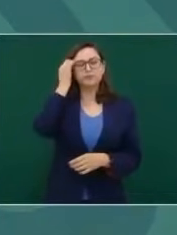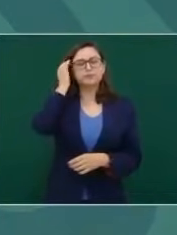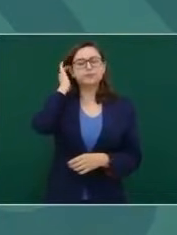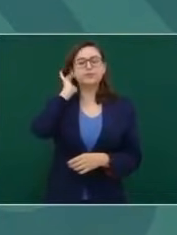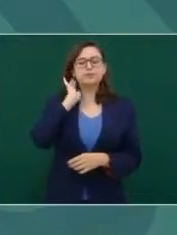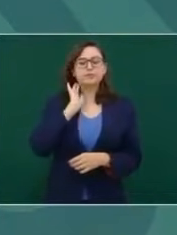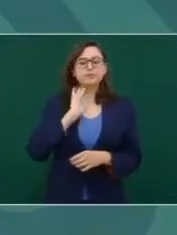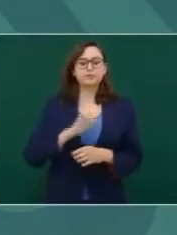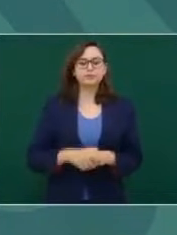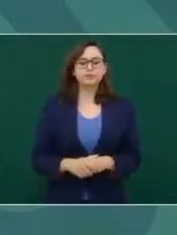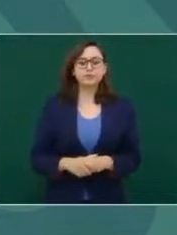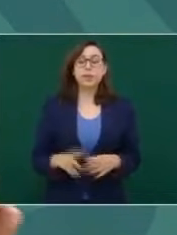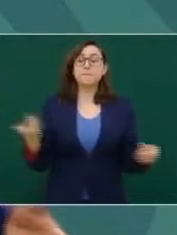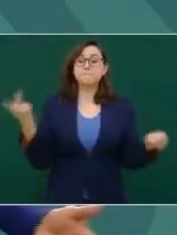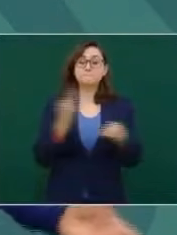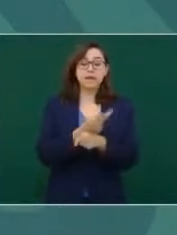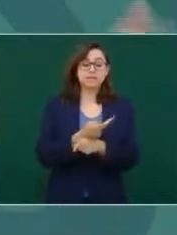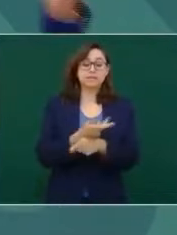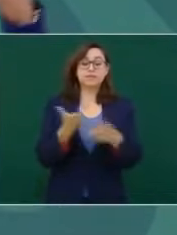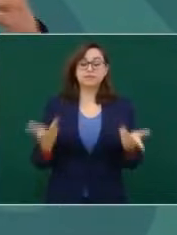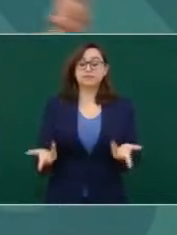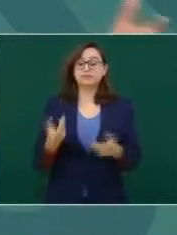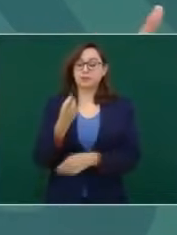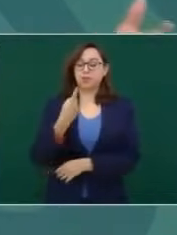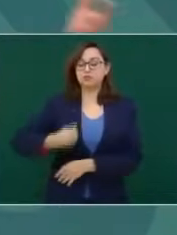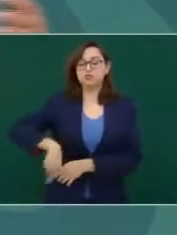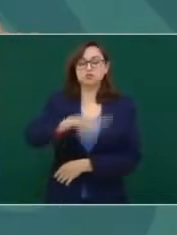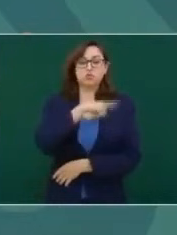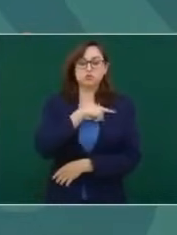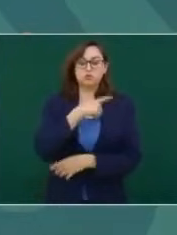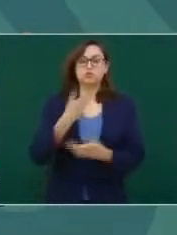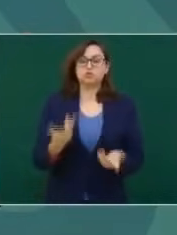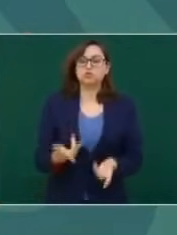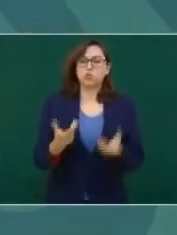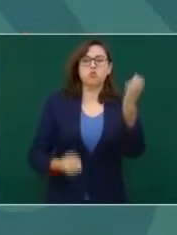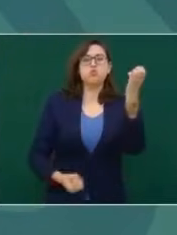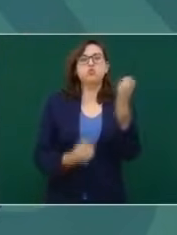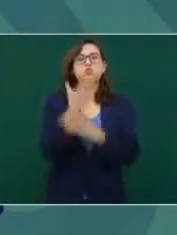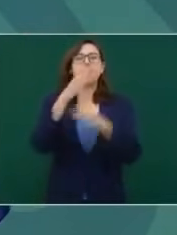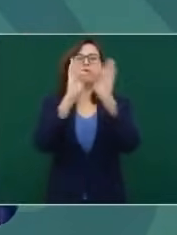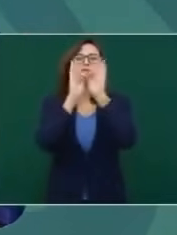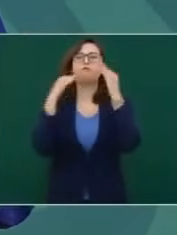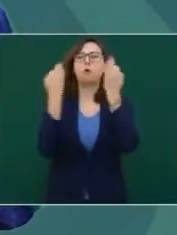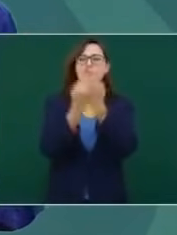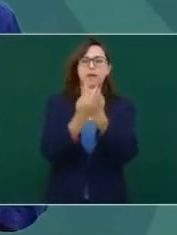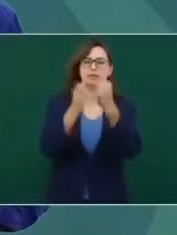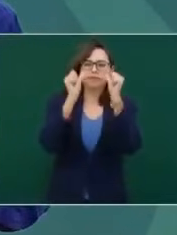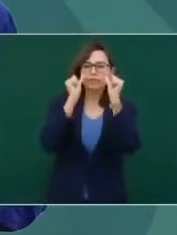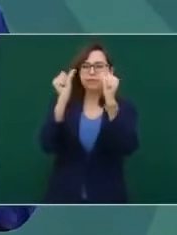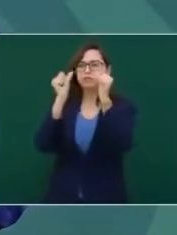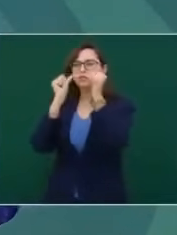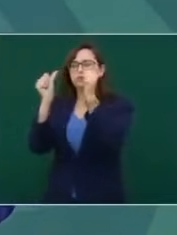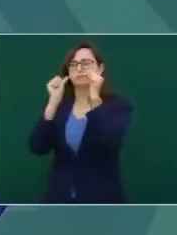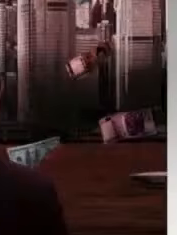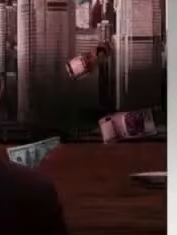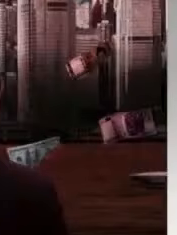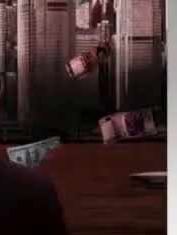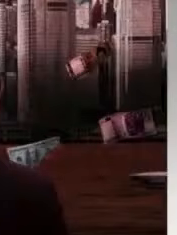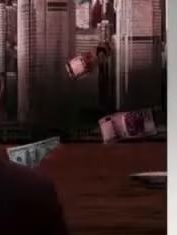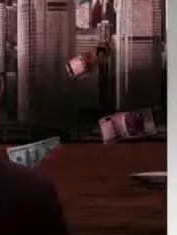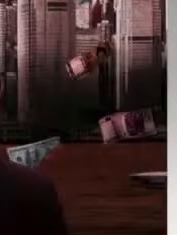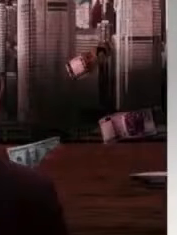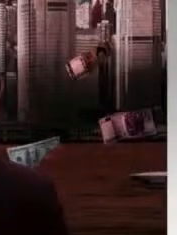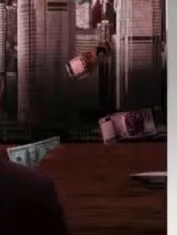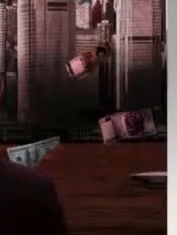la pretendida transparencia y honradez del gobierno lopezobradorista se trata de los pandora papers una